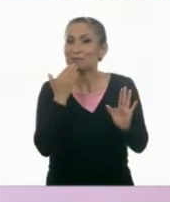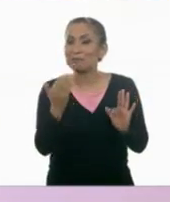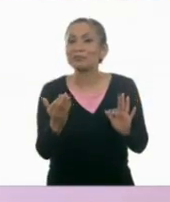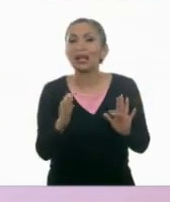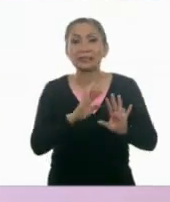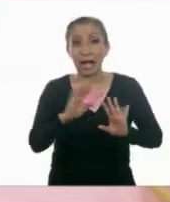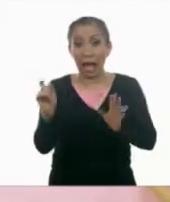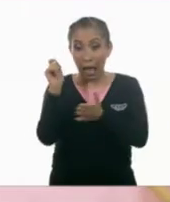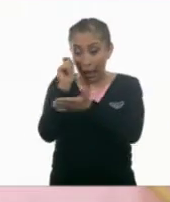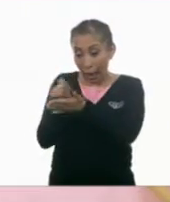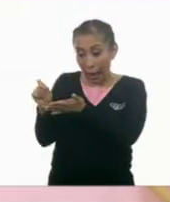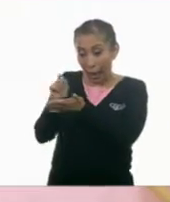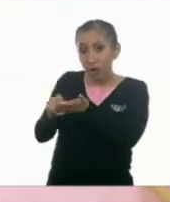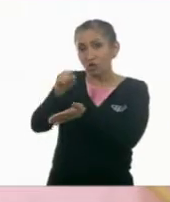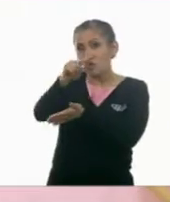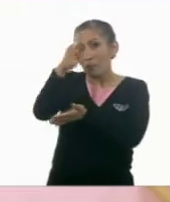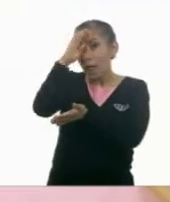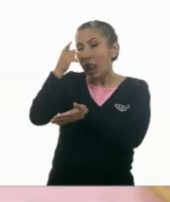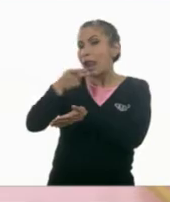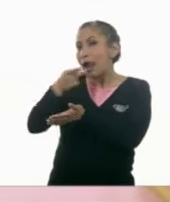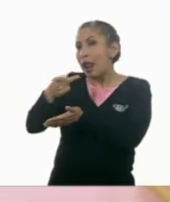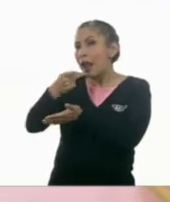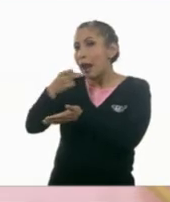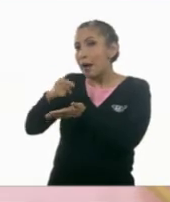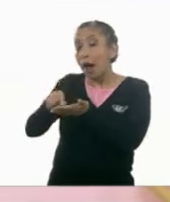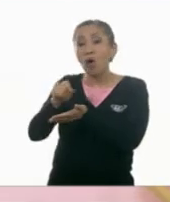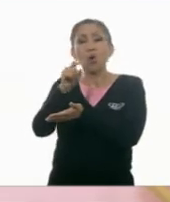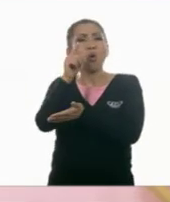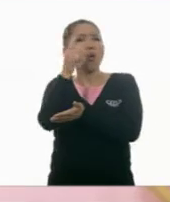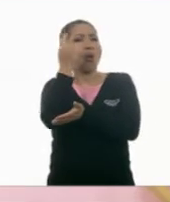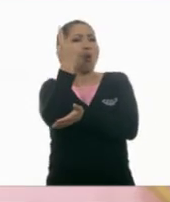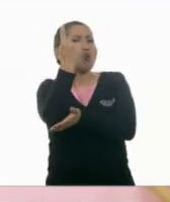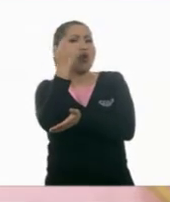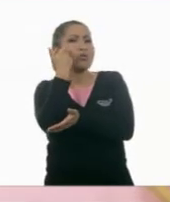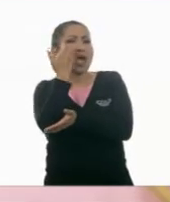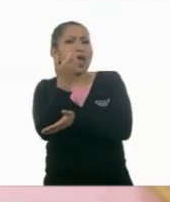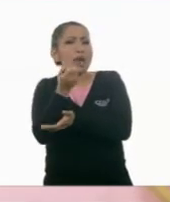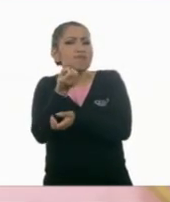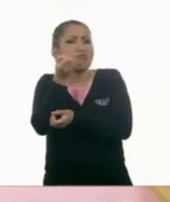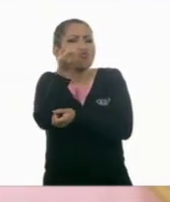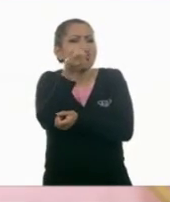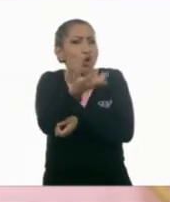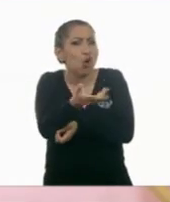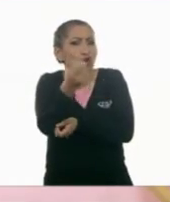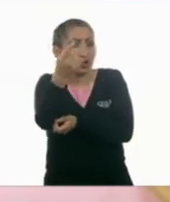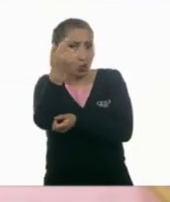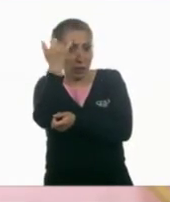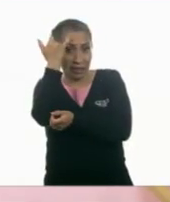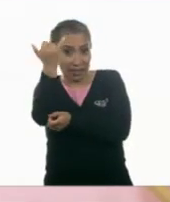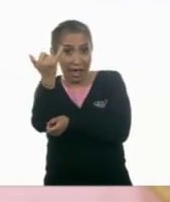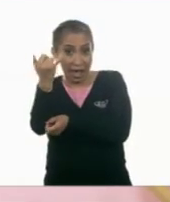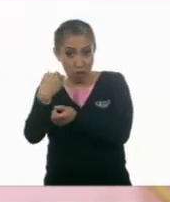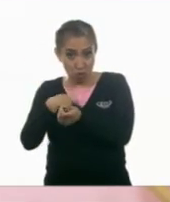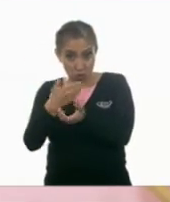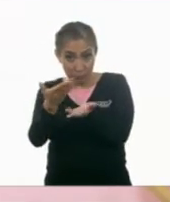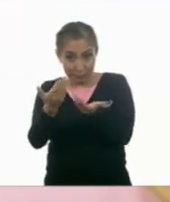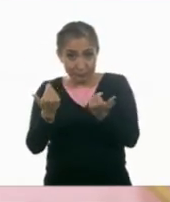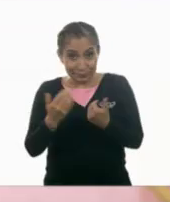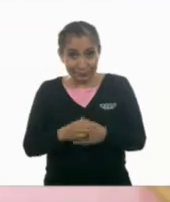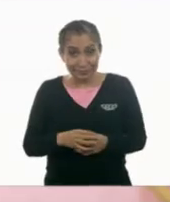Bueno, ya anotaron lo que piensan. ¿Alguna o alguno de ustedes quiere compartir sus ideas con